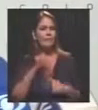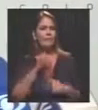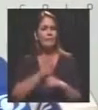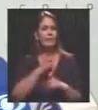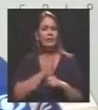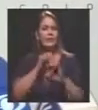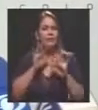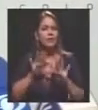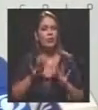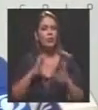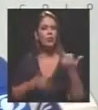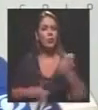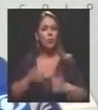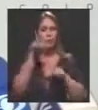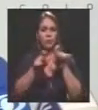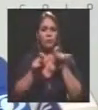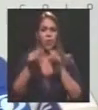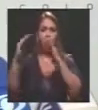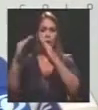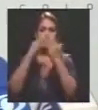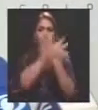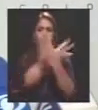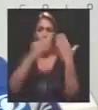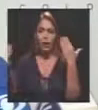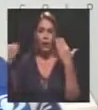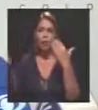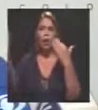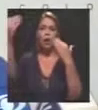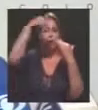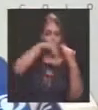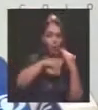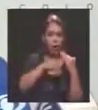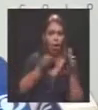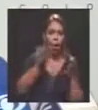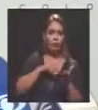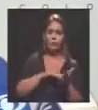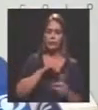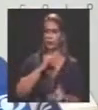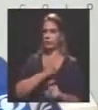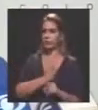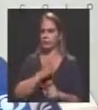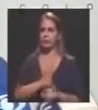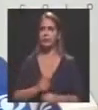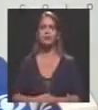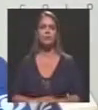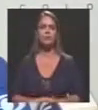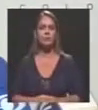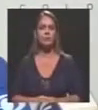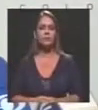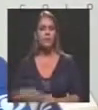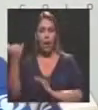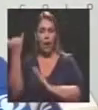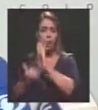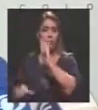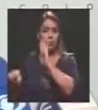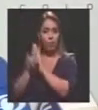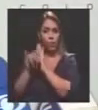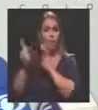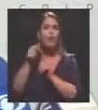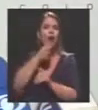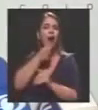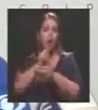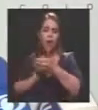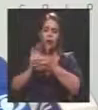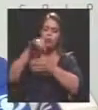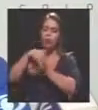los afectados luego ya de superado el tema del cierre de las compuertas. Lo que tiene que ver con las falencias